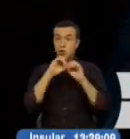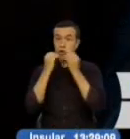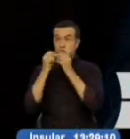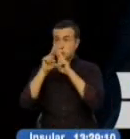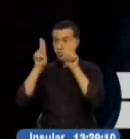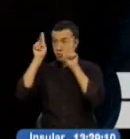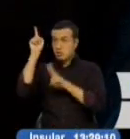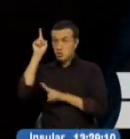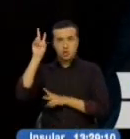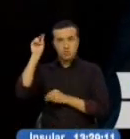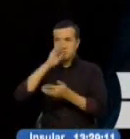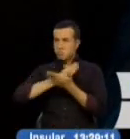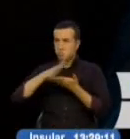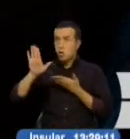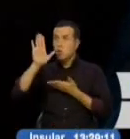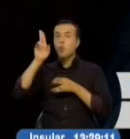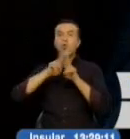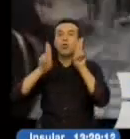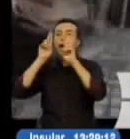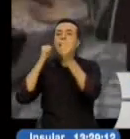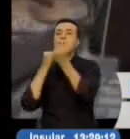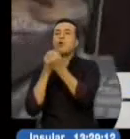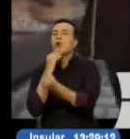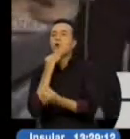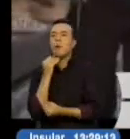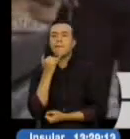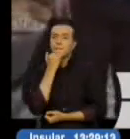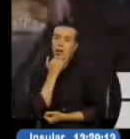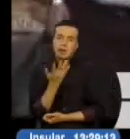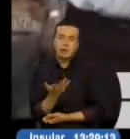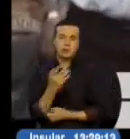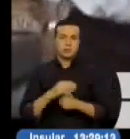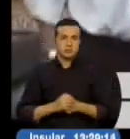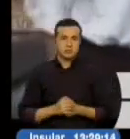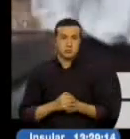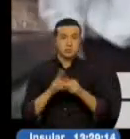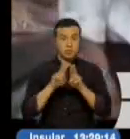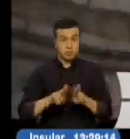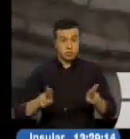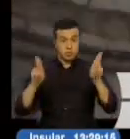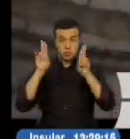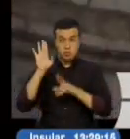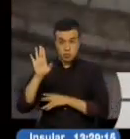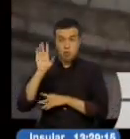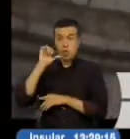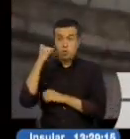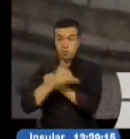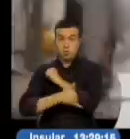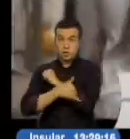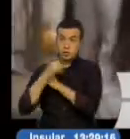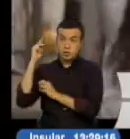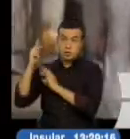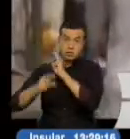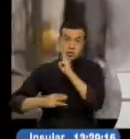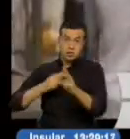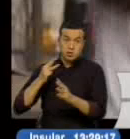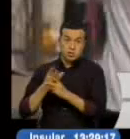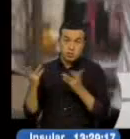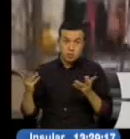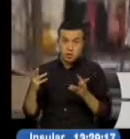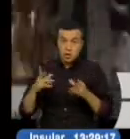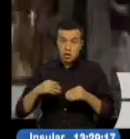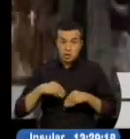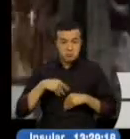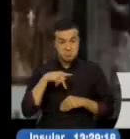internacional, cómplice del drama palestino. Y manifiesta que tanto las Naciones Unidas como otros países del mundo no admiten